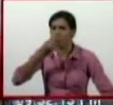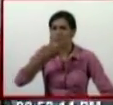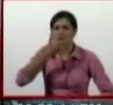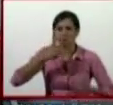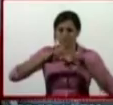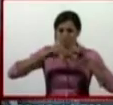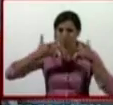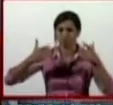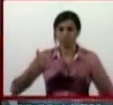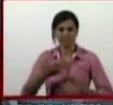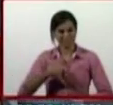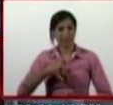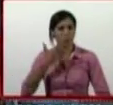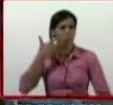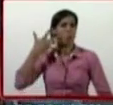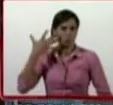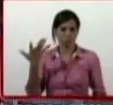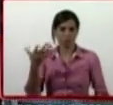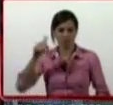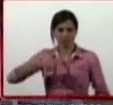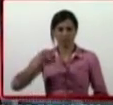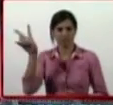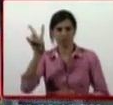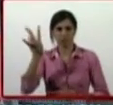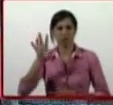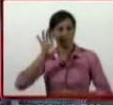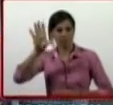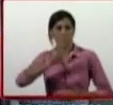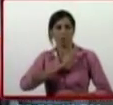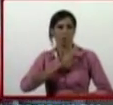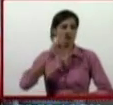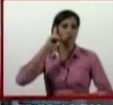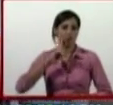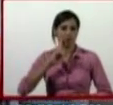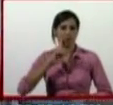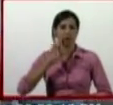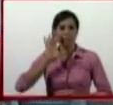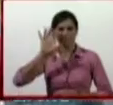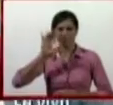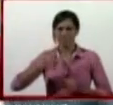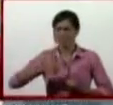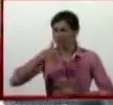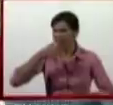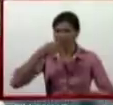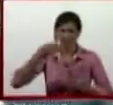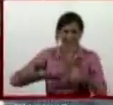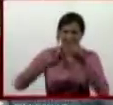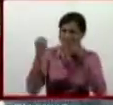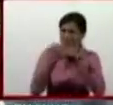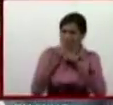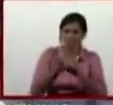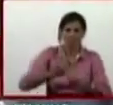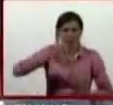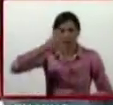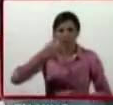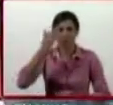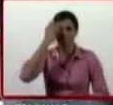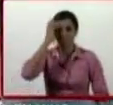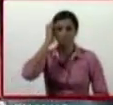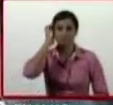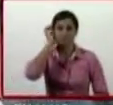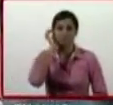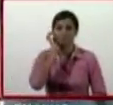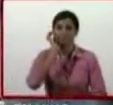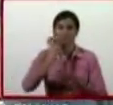para sentirse orgulloso que la patria de Bolívar, Venezuela, sea el país que más ha hecho contra el